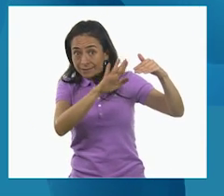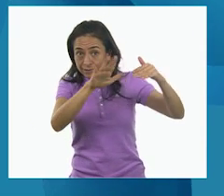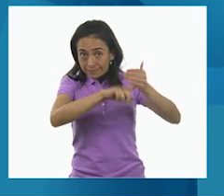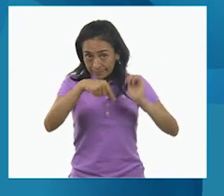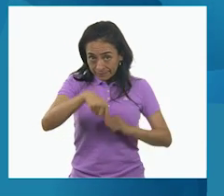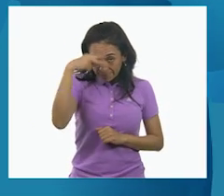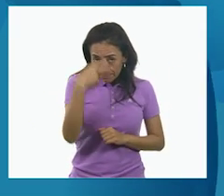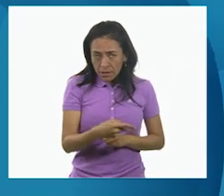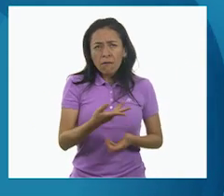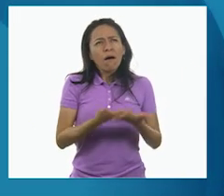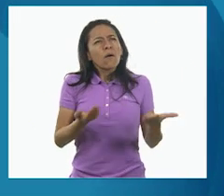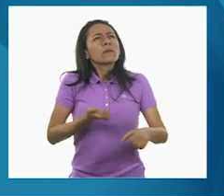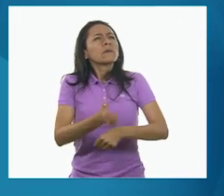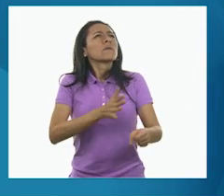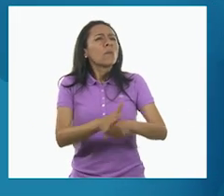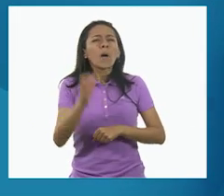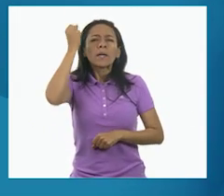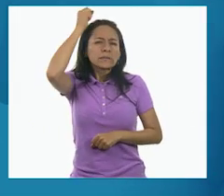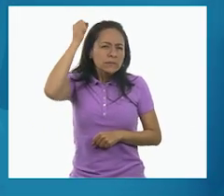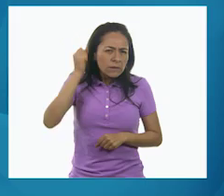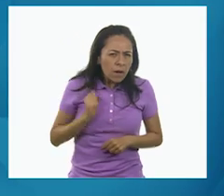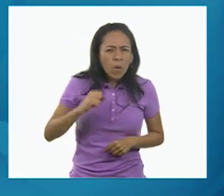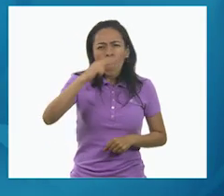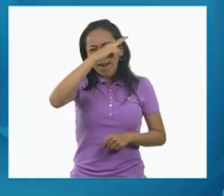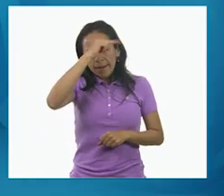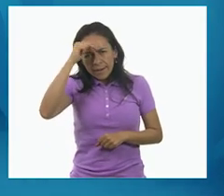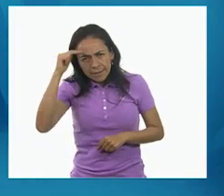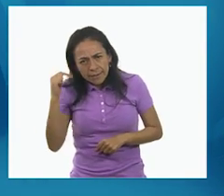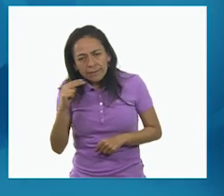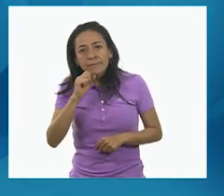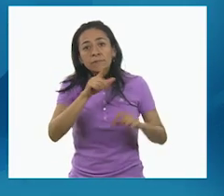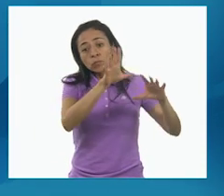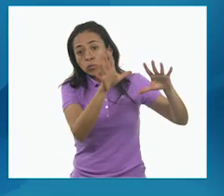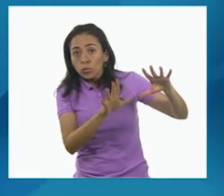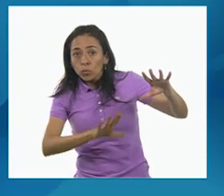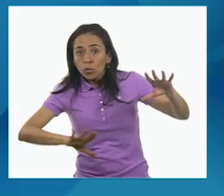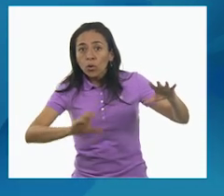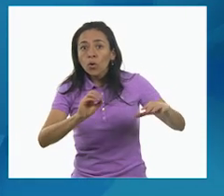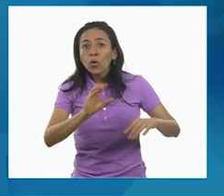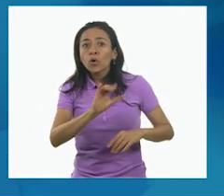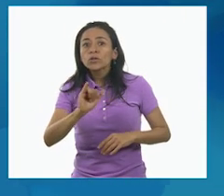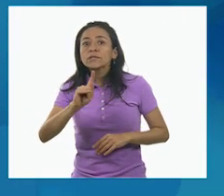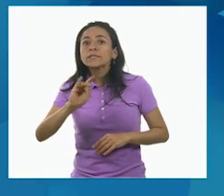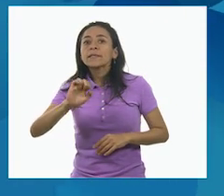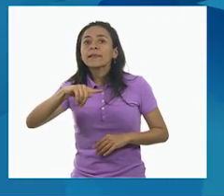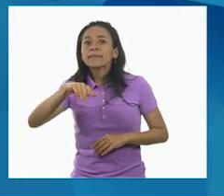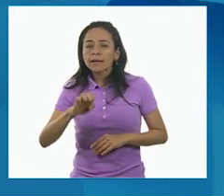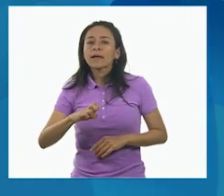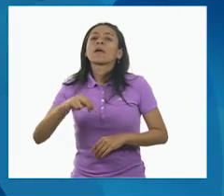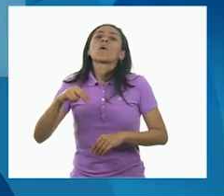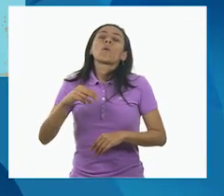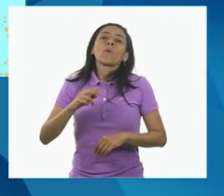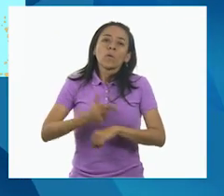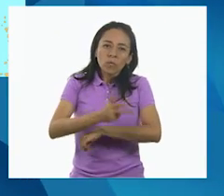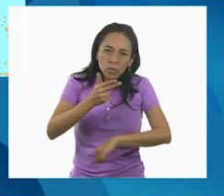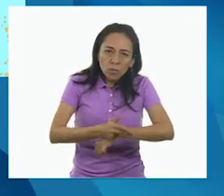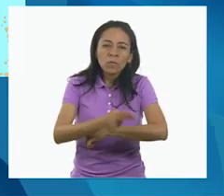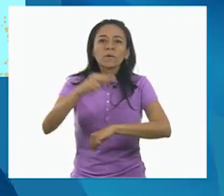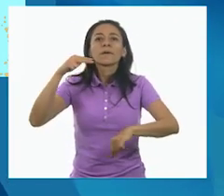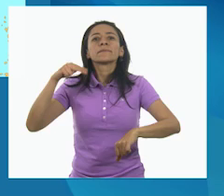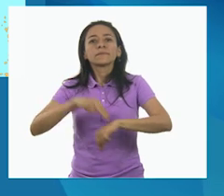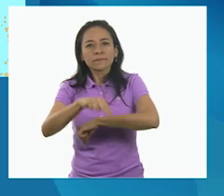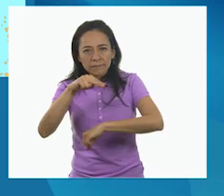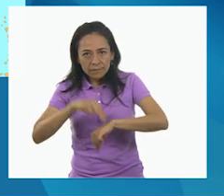los actuales estados de Sinaloa y Nayarit, hasta el occidente de Honduras, Nicaragua y Costa Rica.